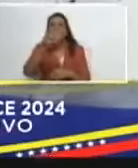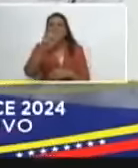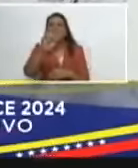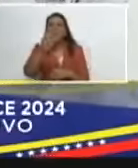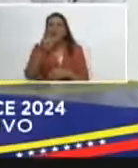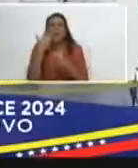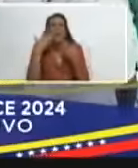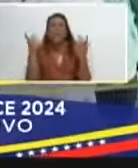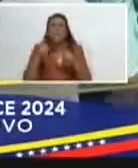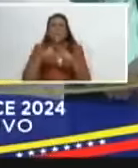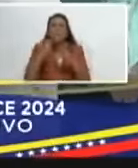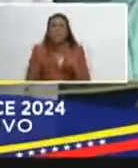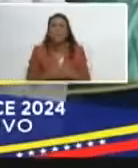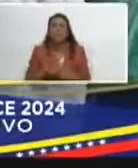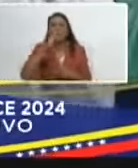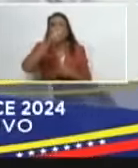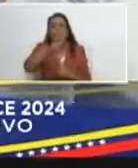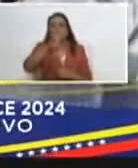Víctor?